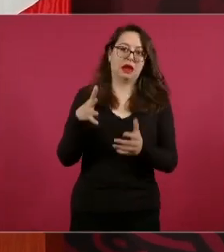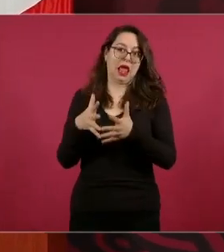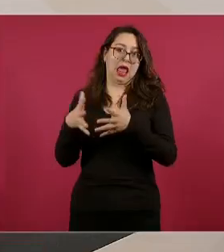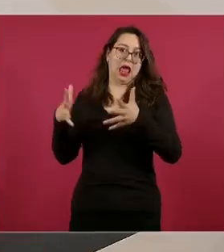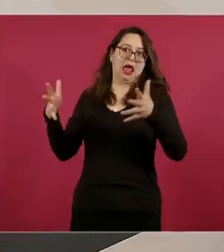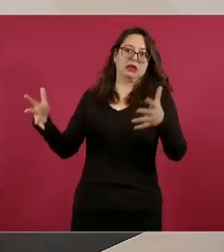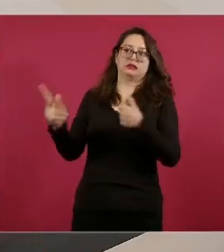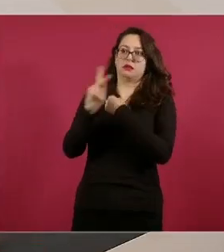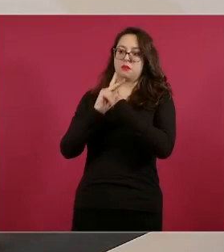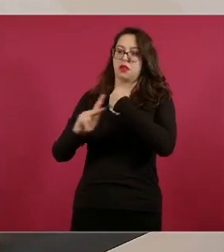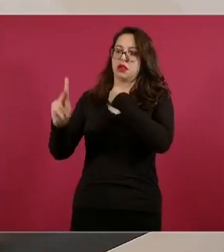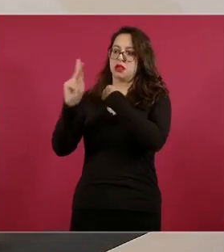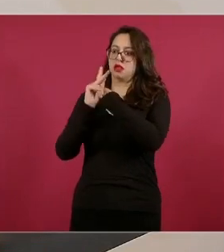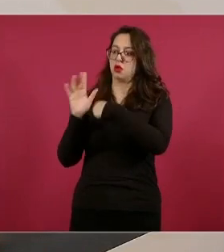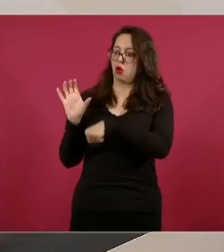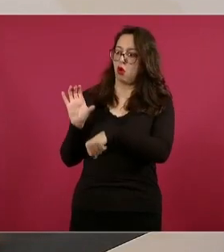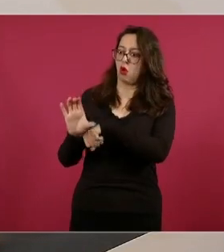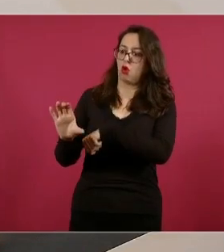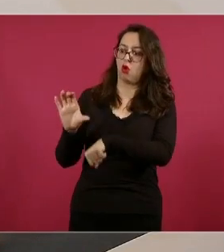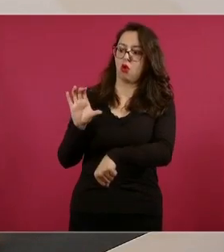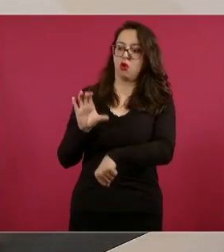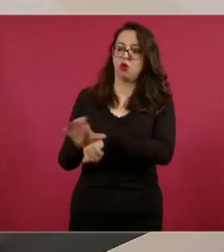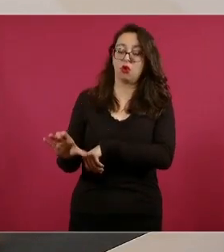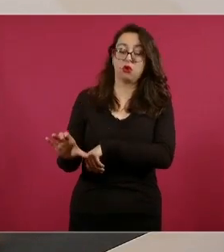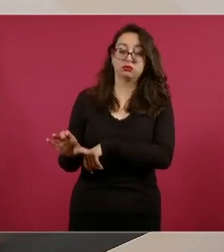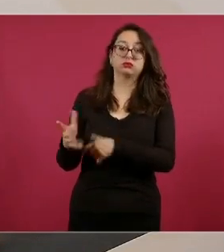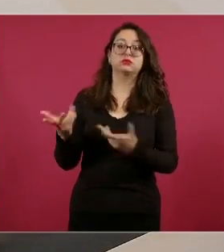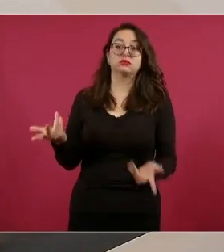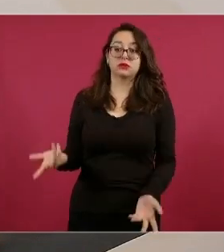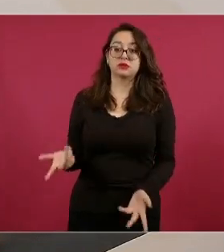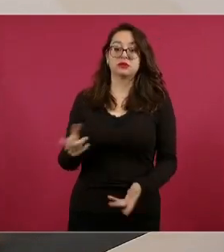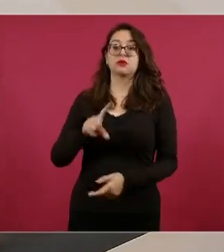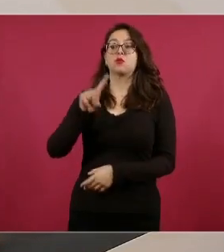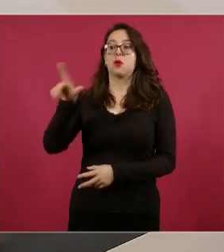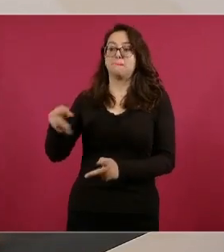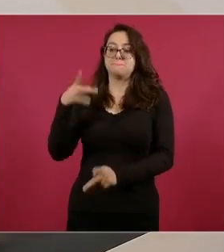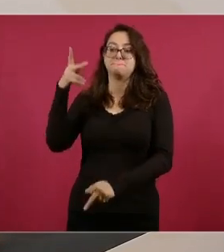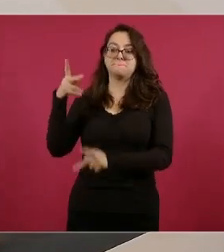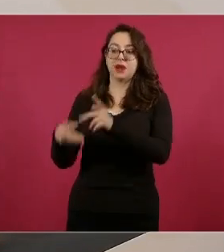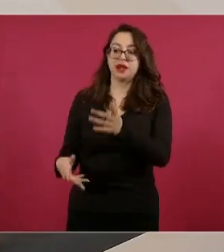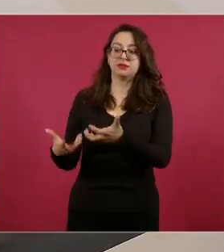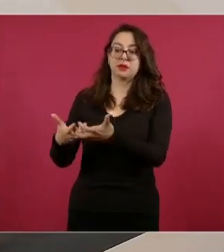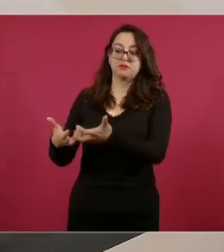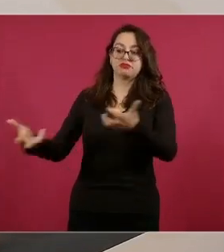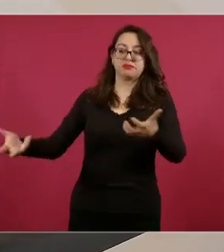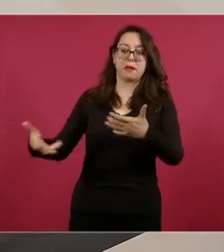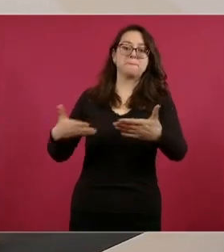Entonces se